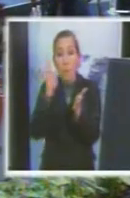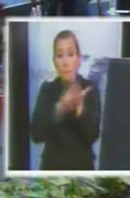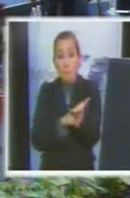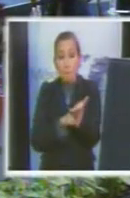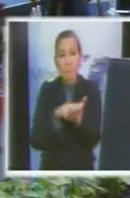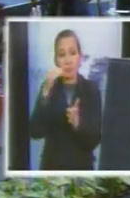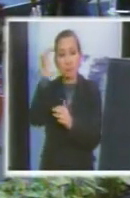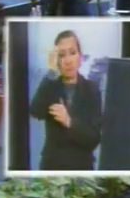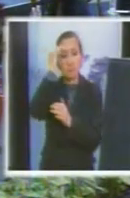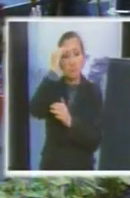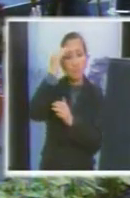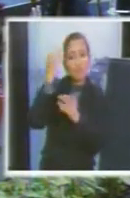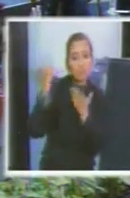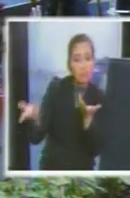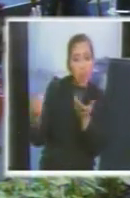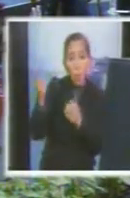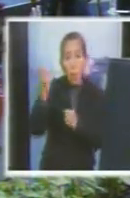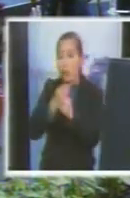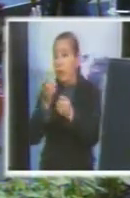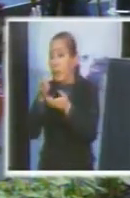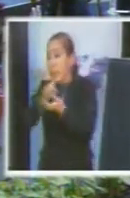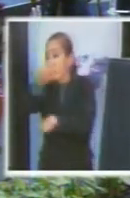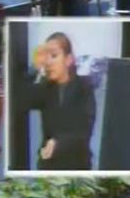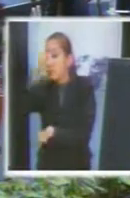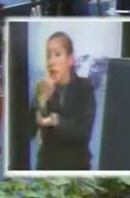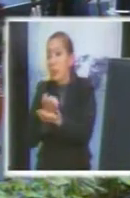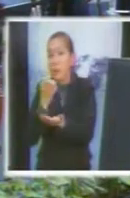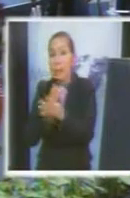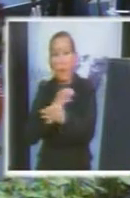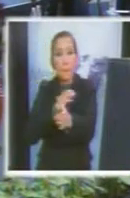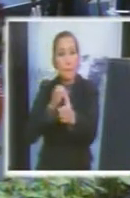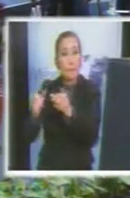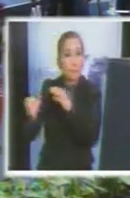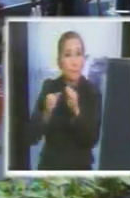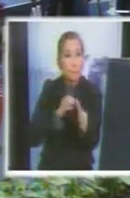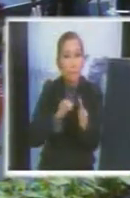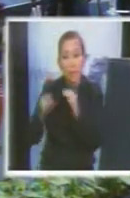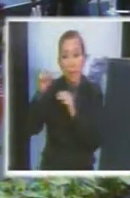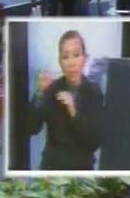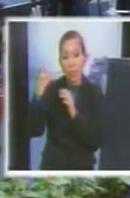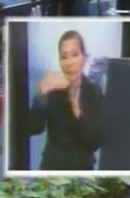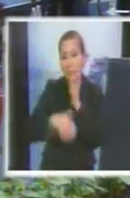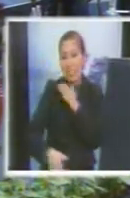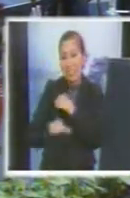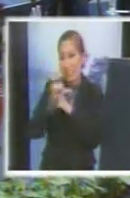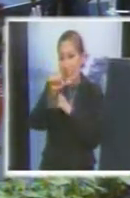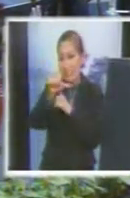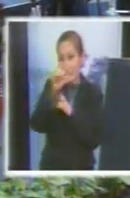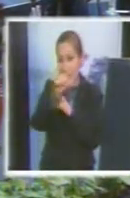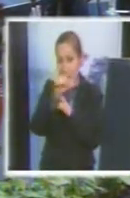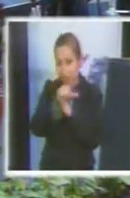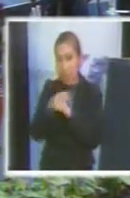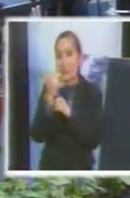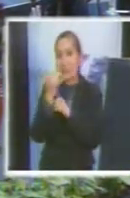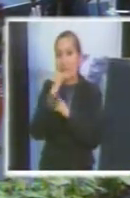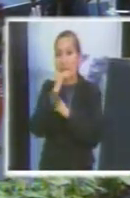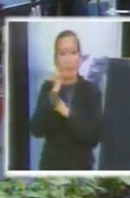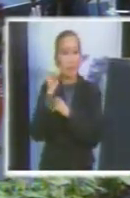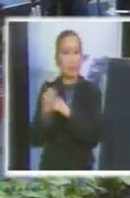conocer las oportunidades económicas y comerciales en 2016 y